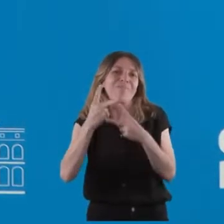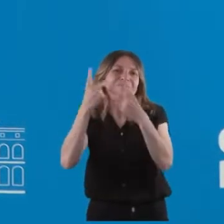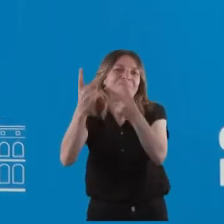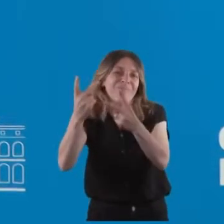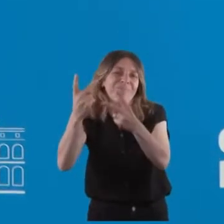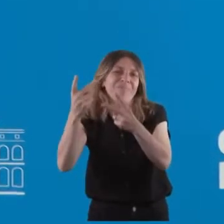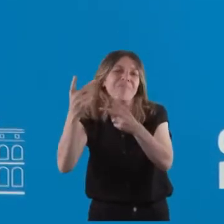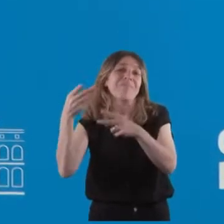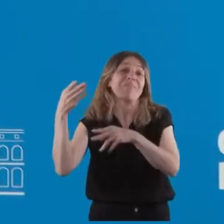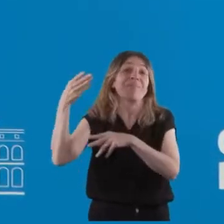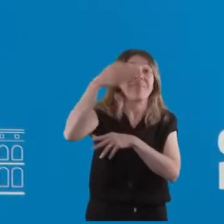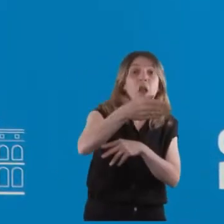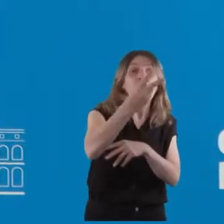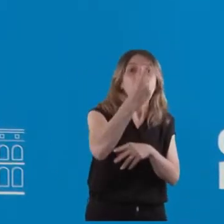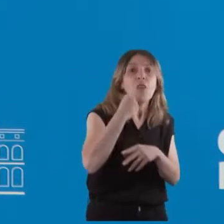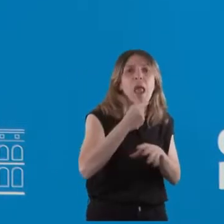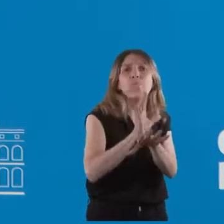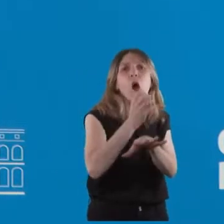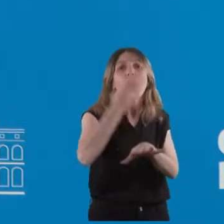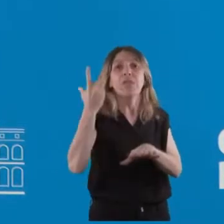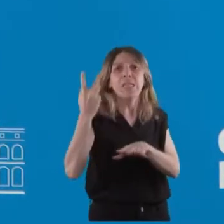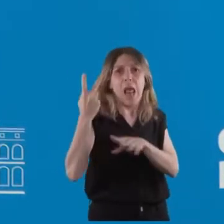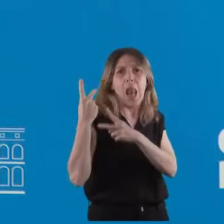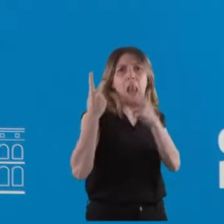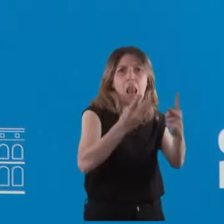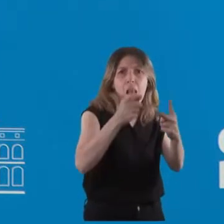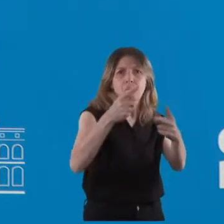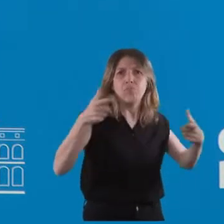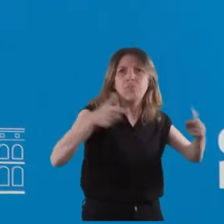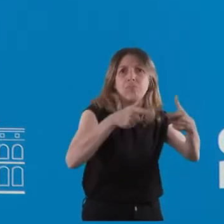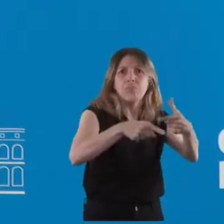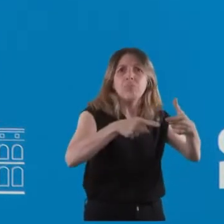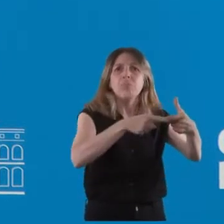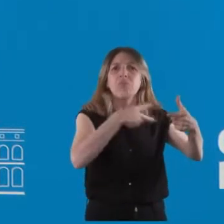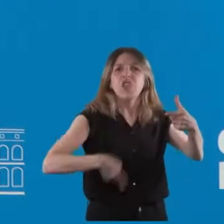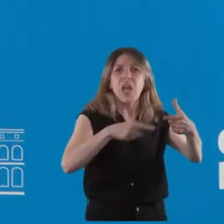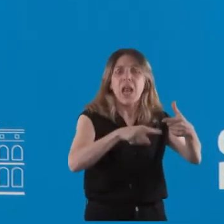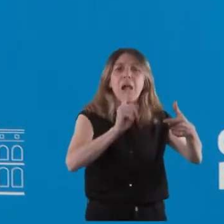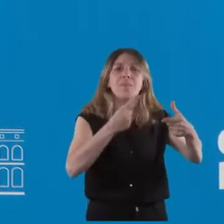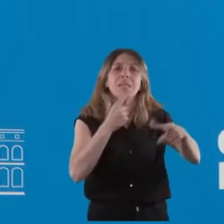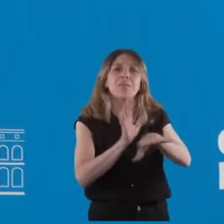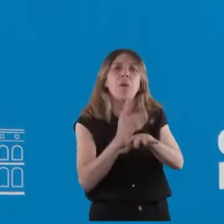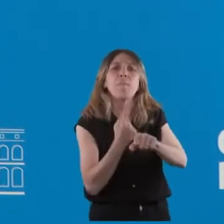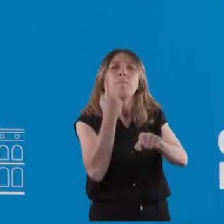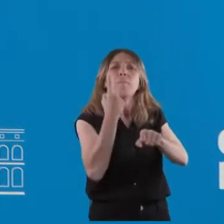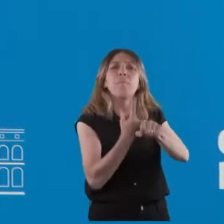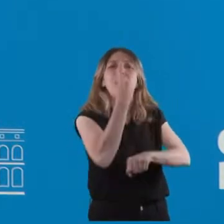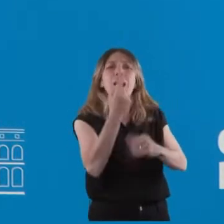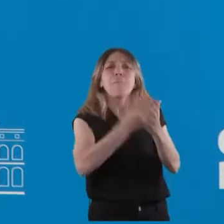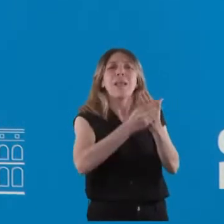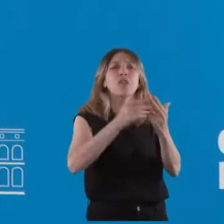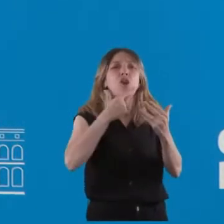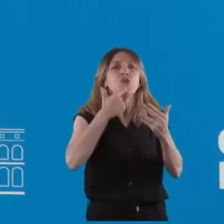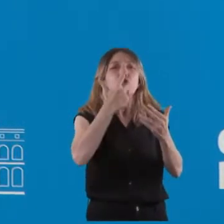china el presidente se encontró con el presidente con el primer ministro de china con su pin